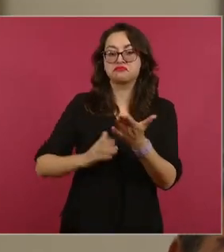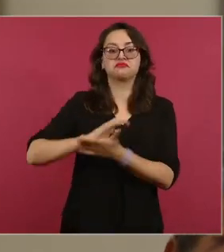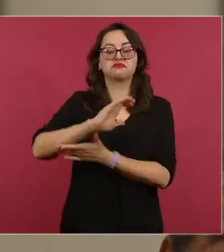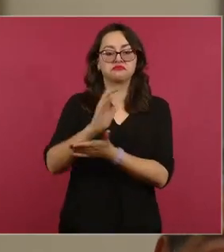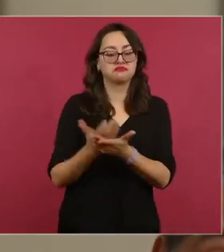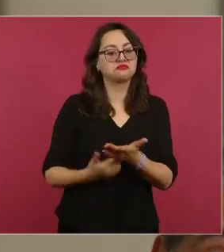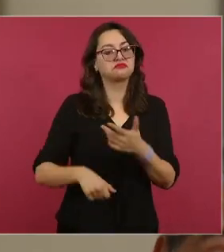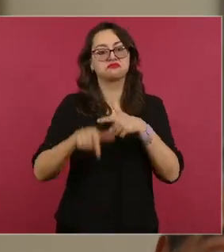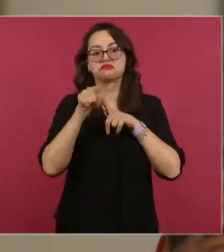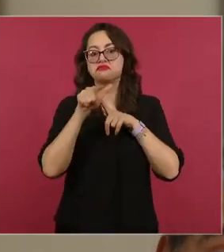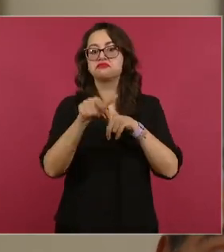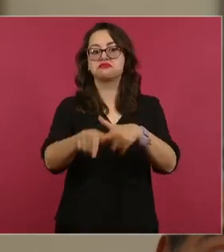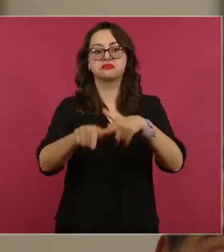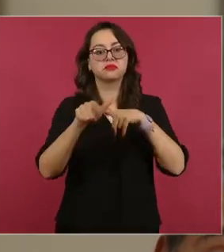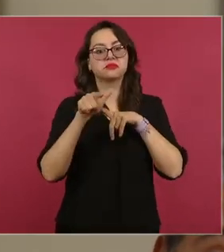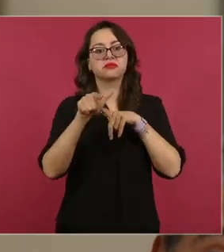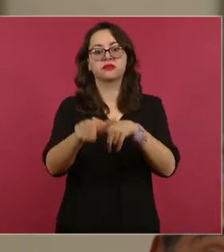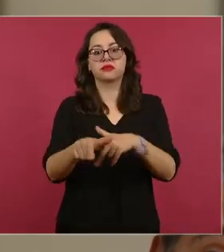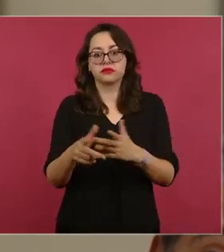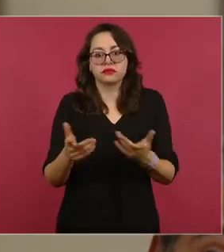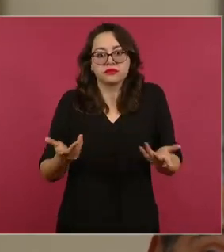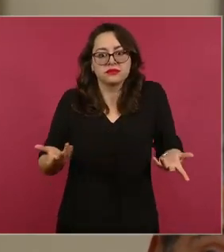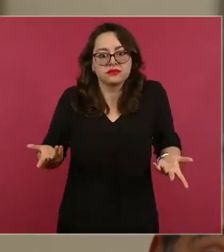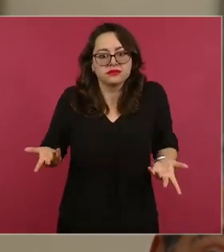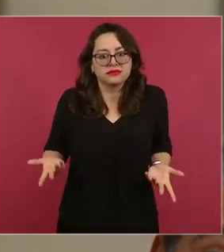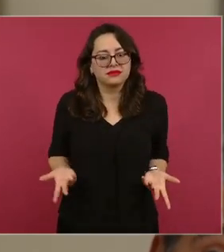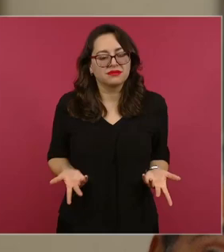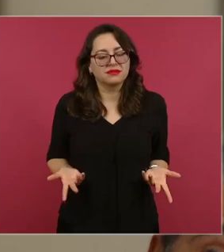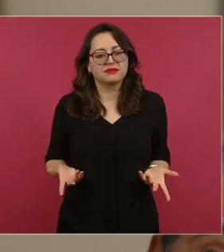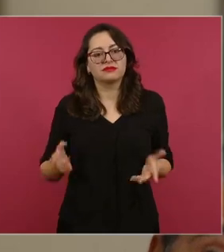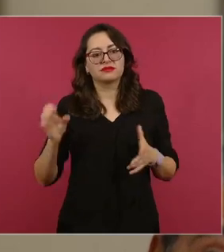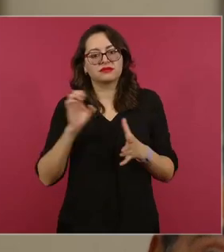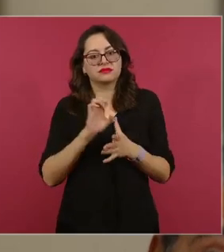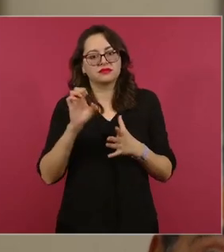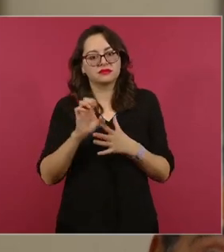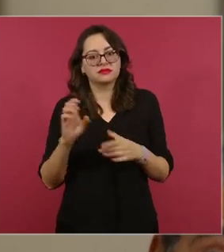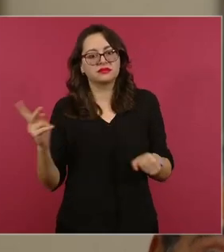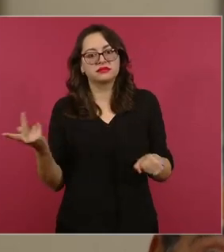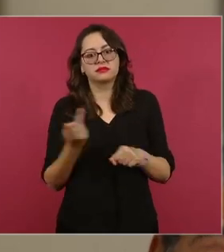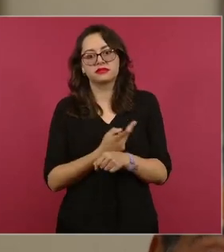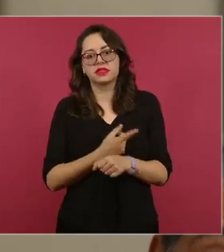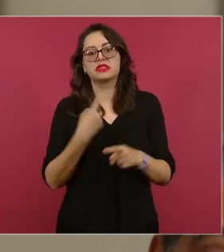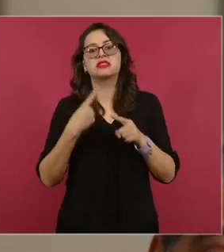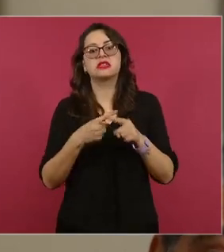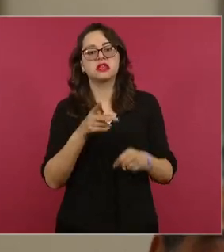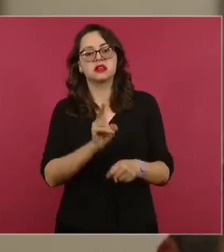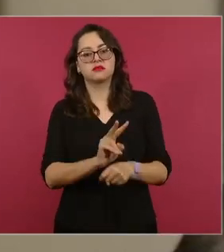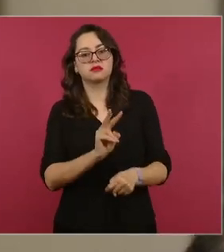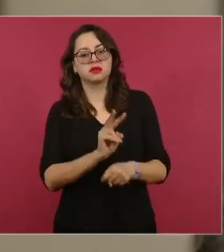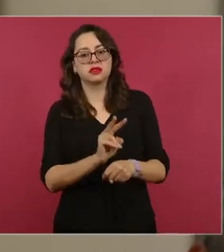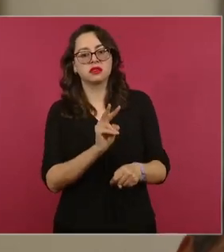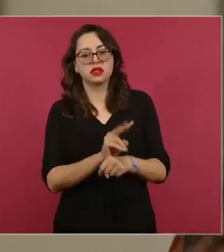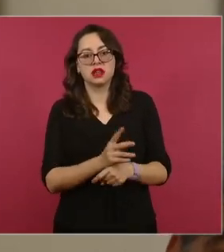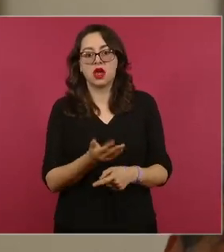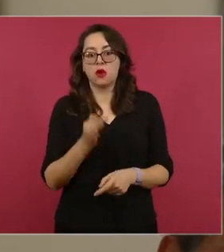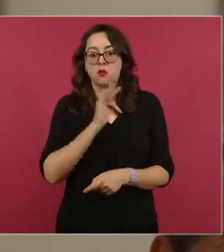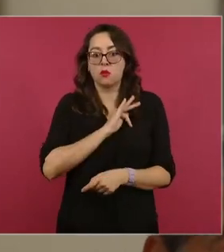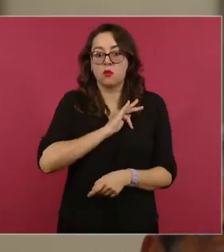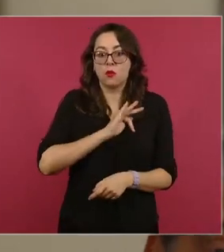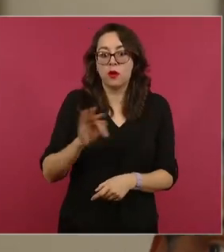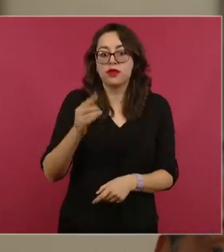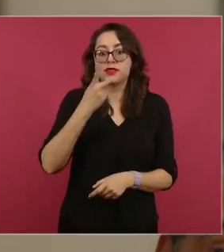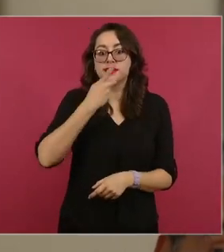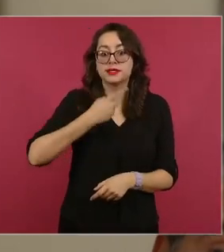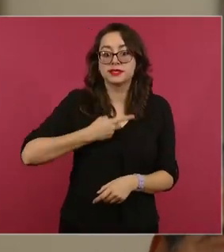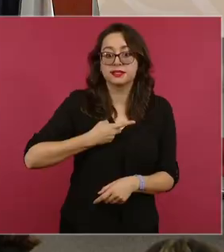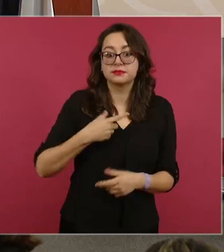a este personaje, y en ese sentido preguntarle, ¿existe alguna supervisión o algún adelanto que nos pudiera compartir con respecto